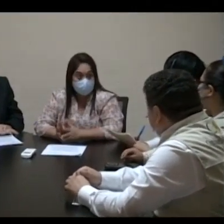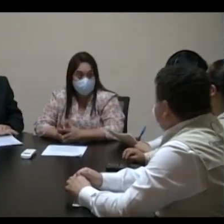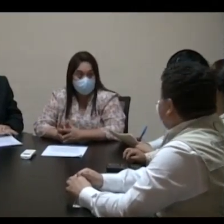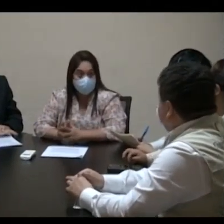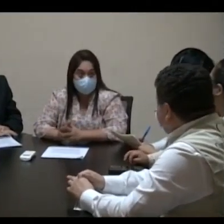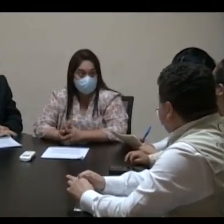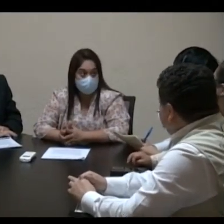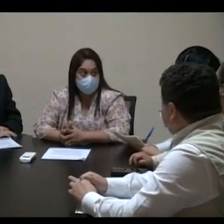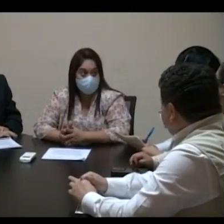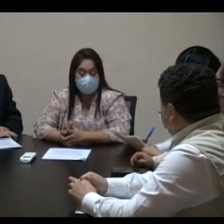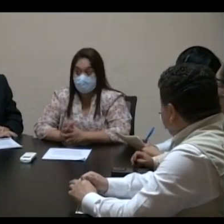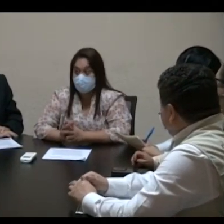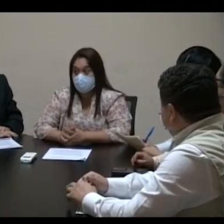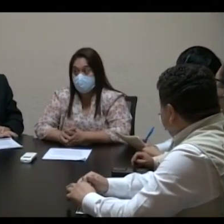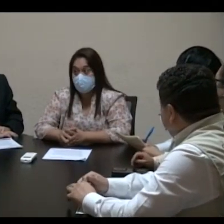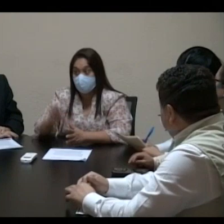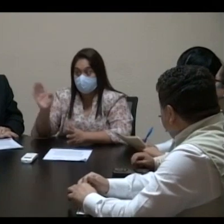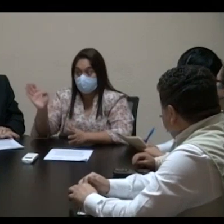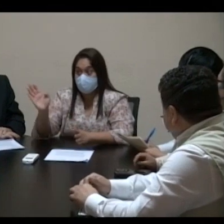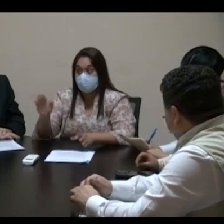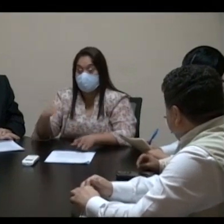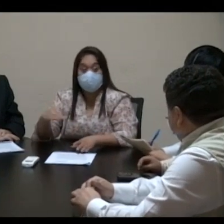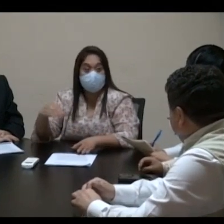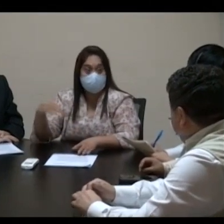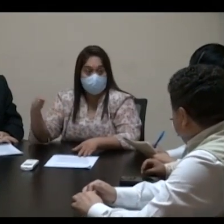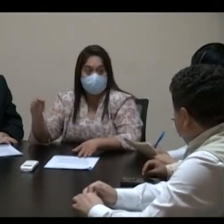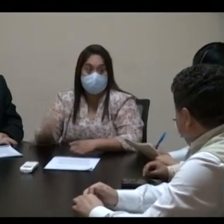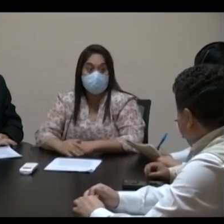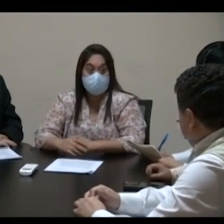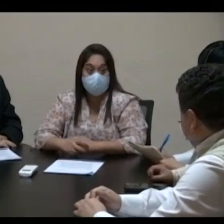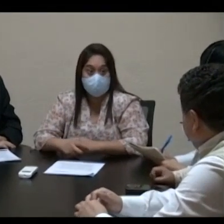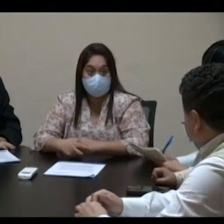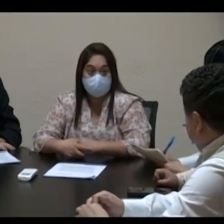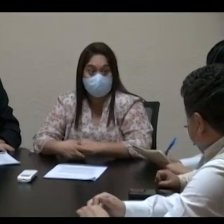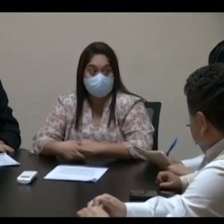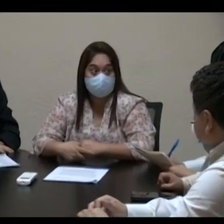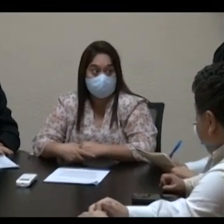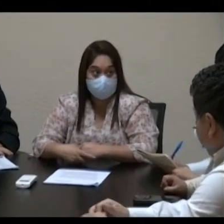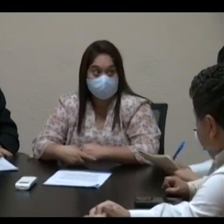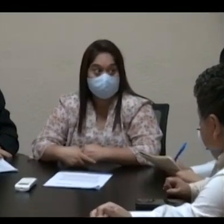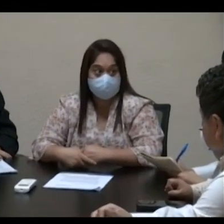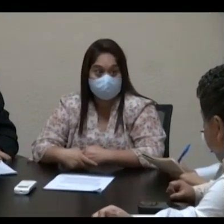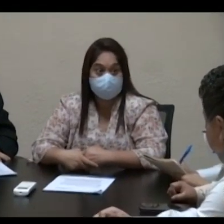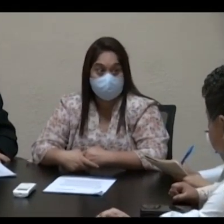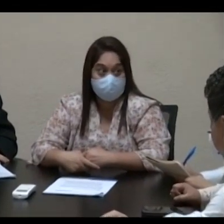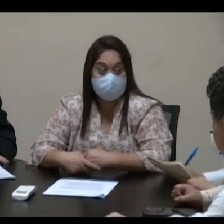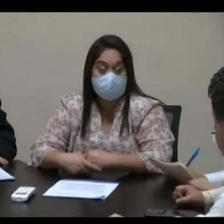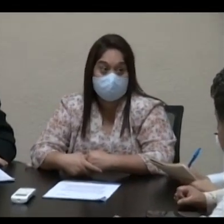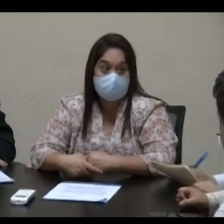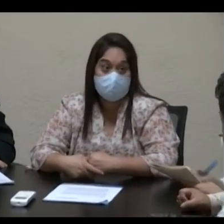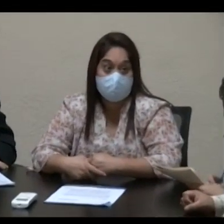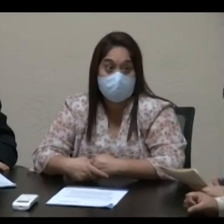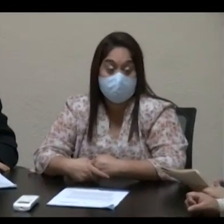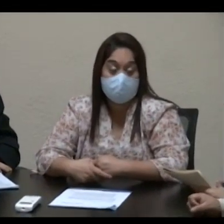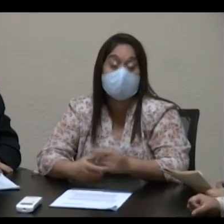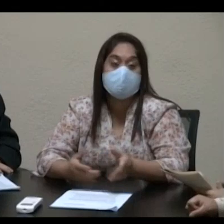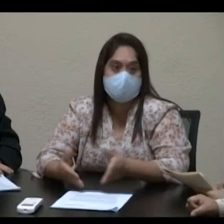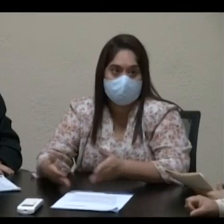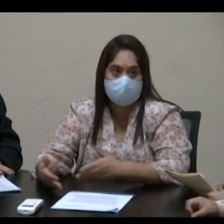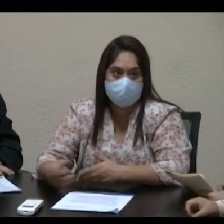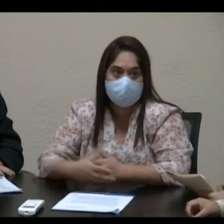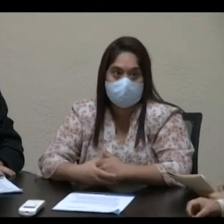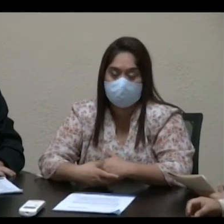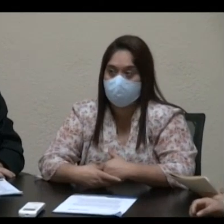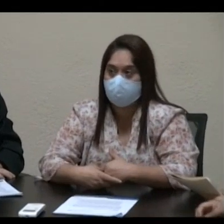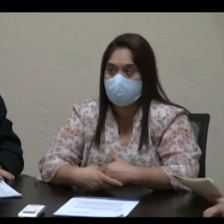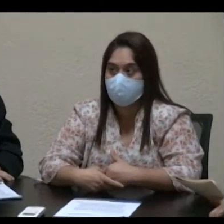las municipalidades. Además, se han nombrado exámenes especiales de auditoría de cumplimiento y auditorías concurrentes con la finalidad de corroborar la